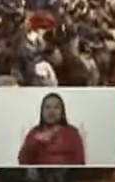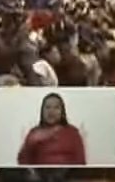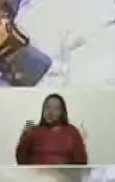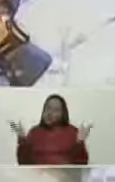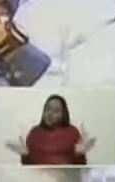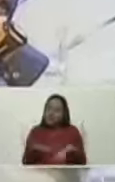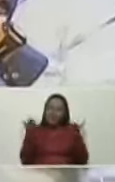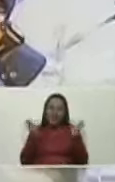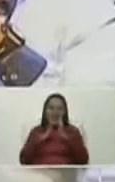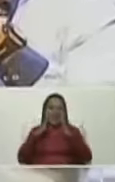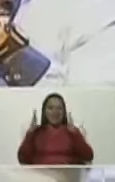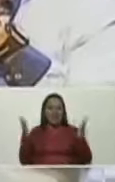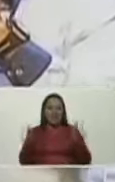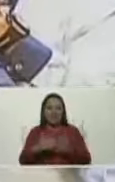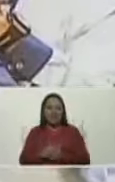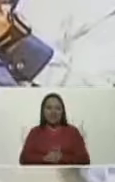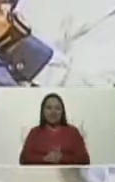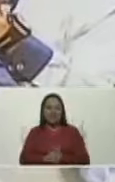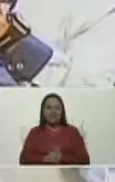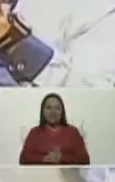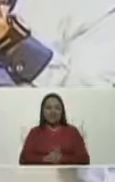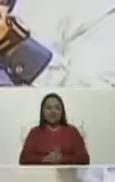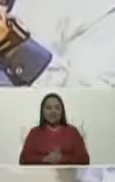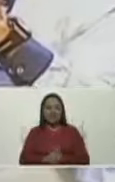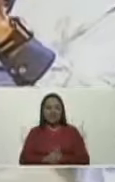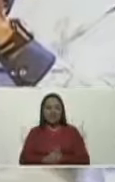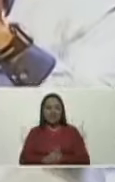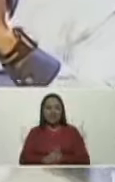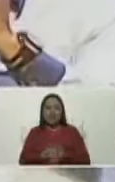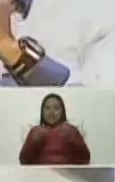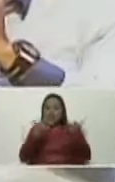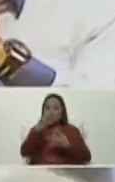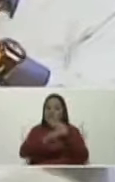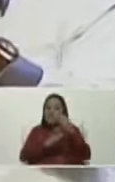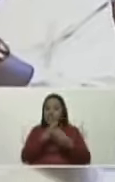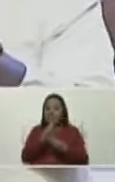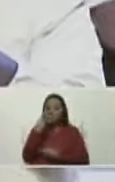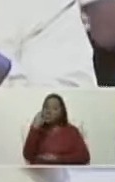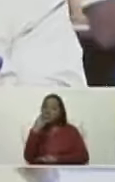grande. La profecía se está cumpliendo.